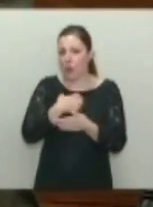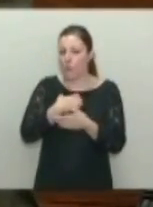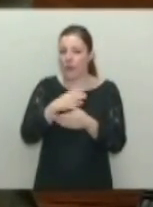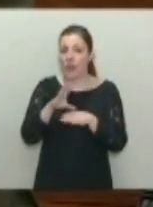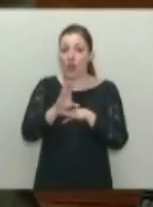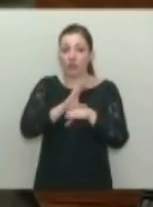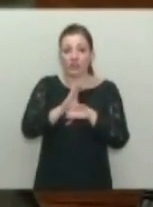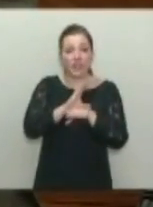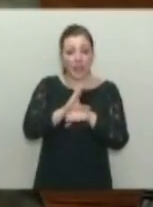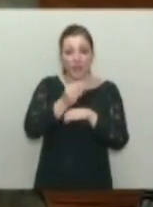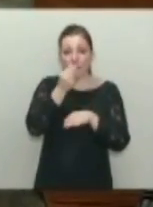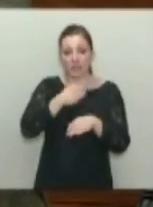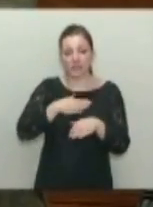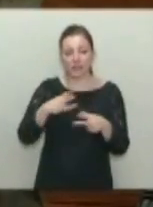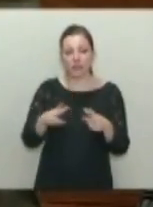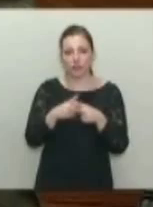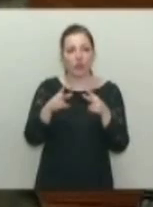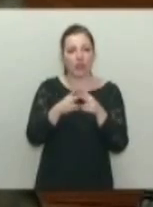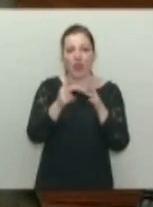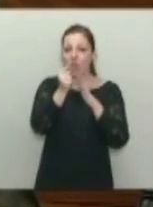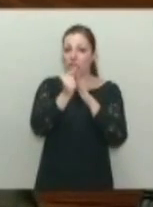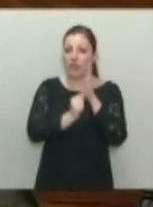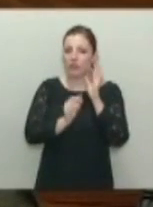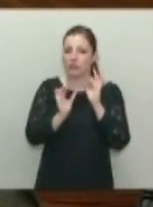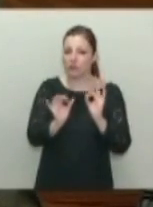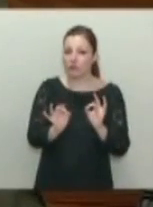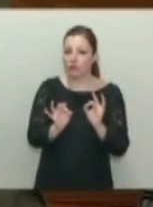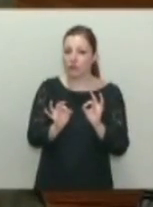Bienestar Social, y son datos que se obtienen del